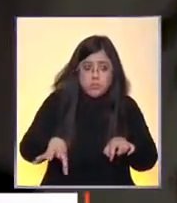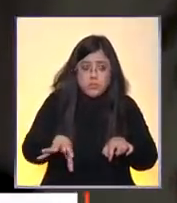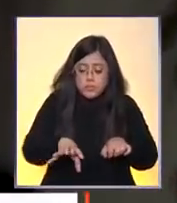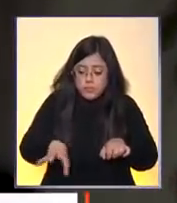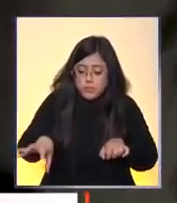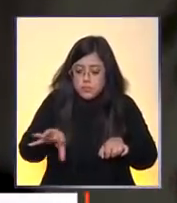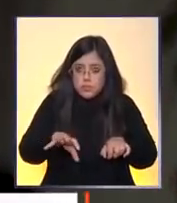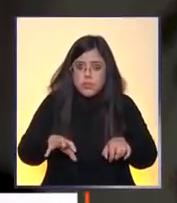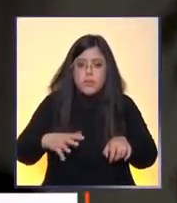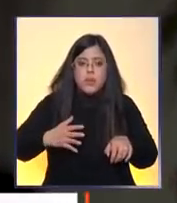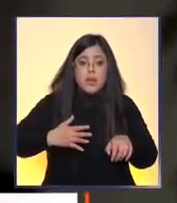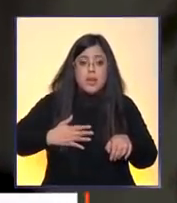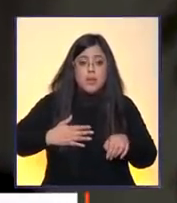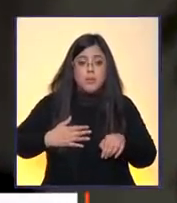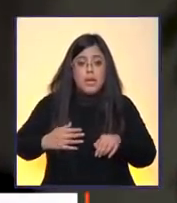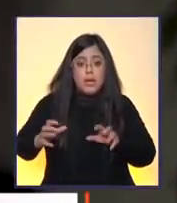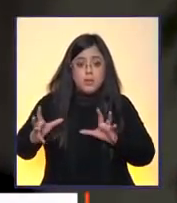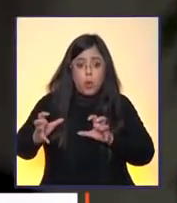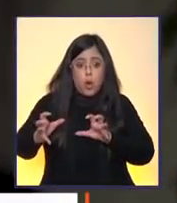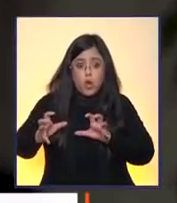de él.